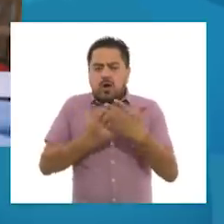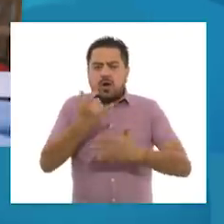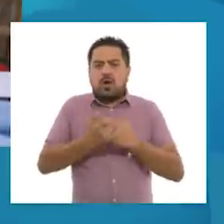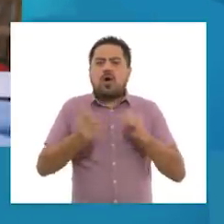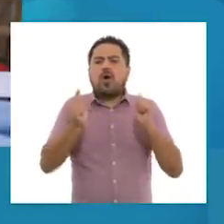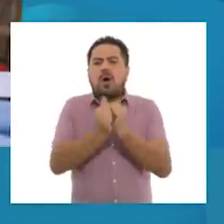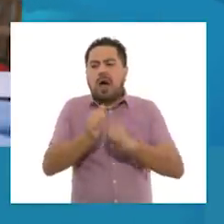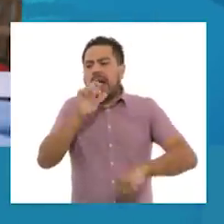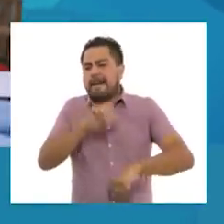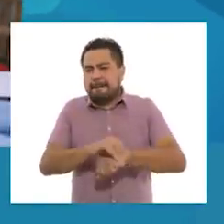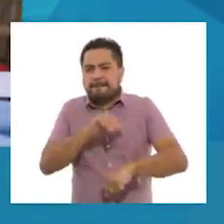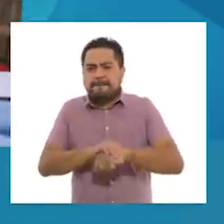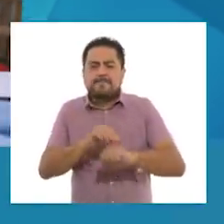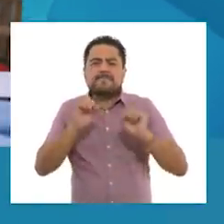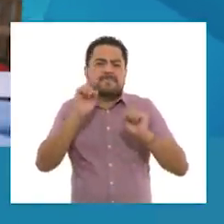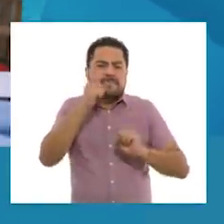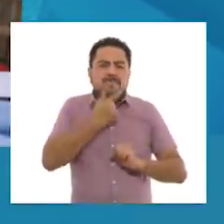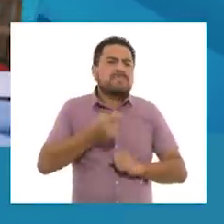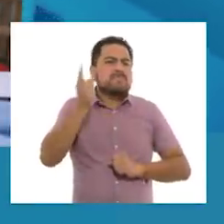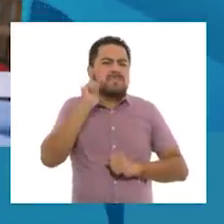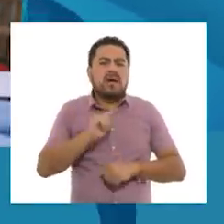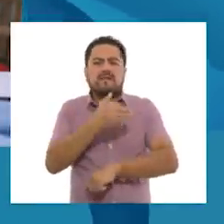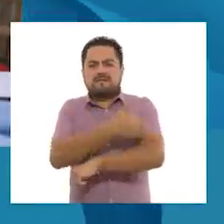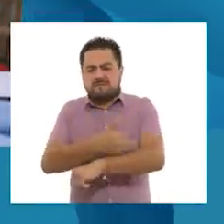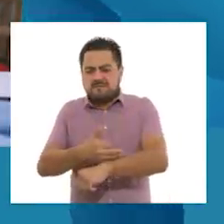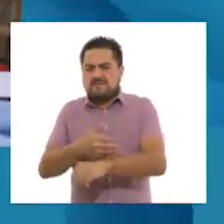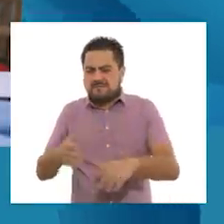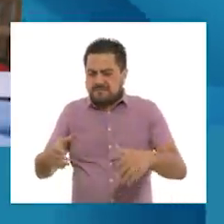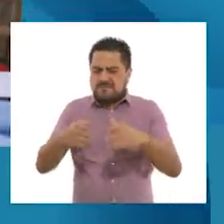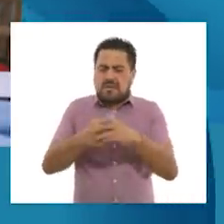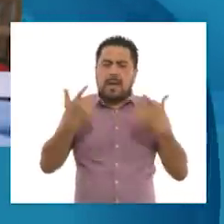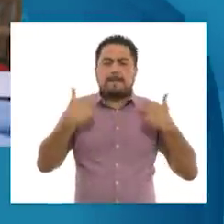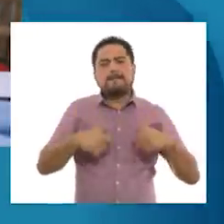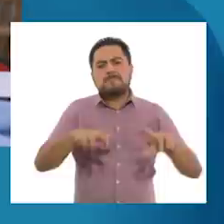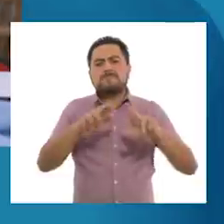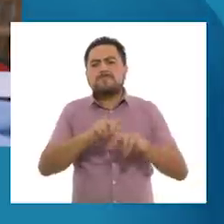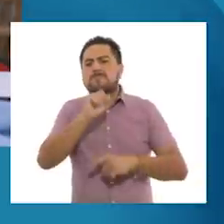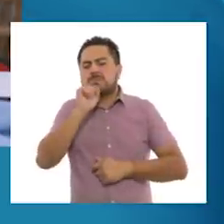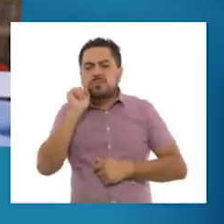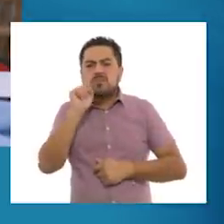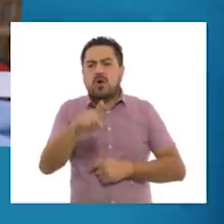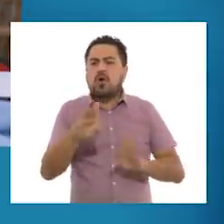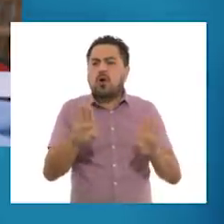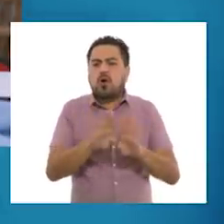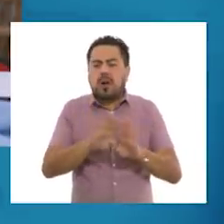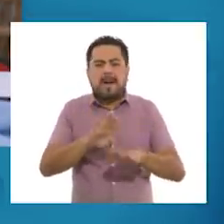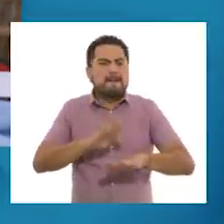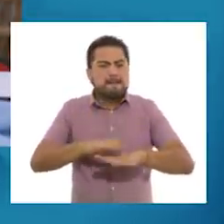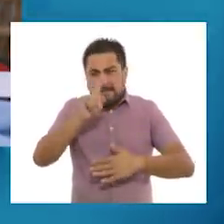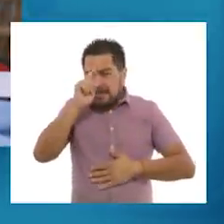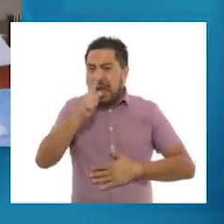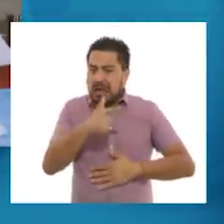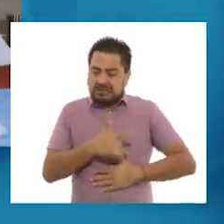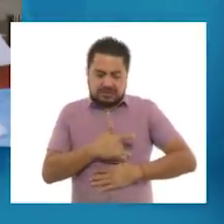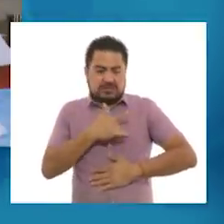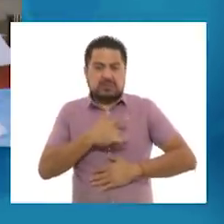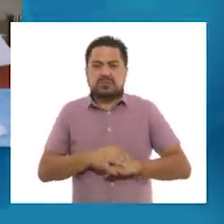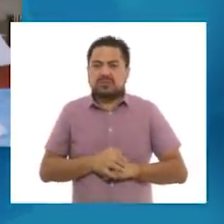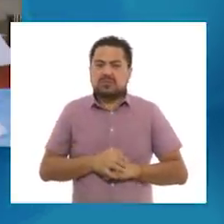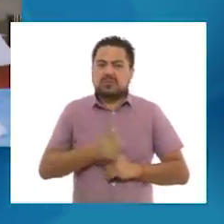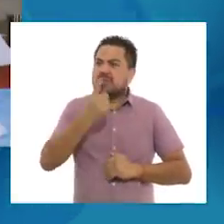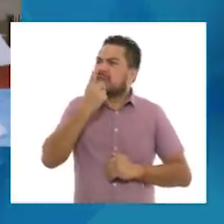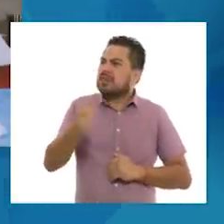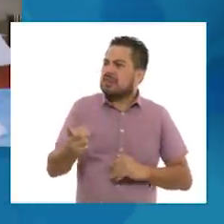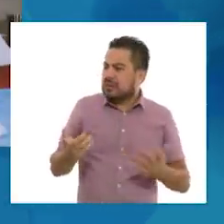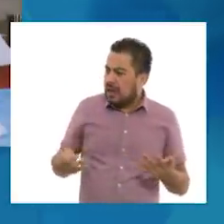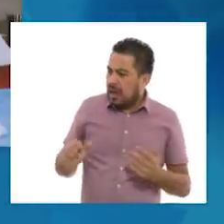tus amigos o tus amigas, familia, maestra o maestro, de la forma que te sea más fácil. ¿Qué dices,